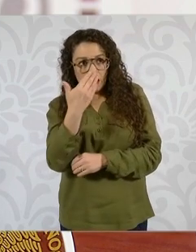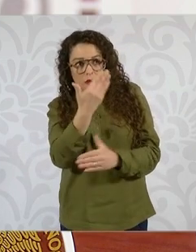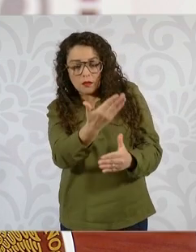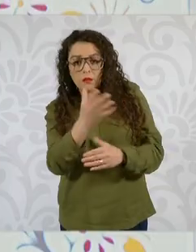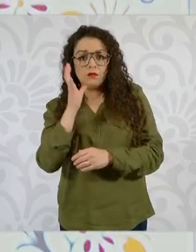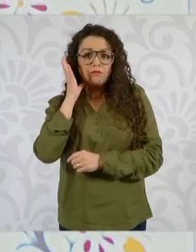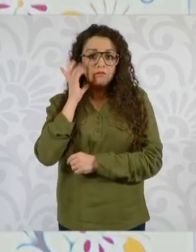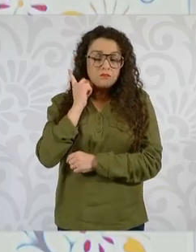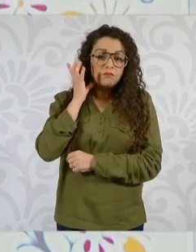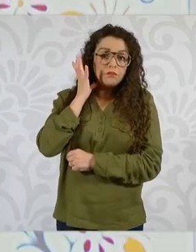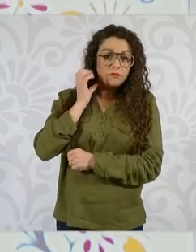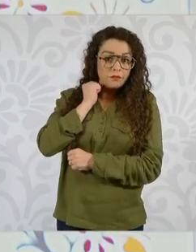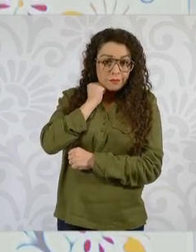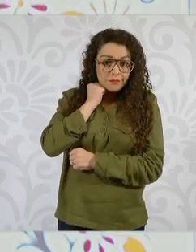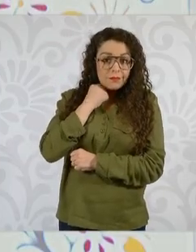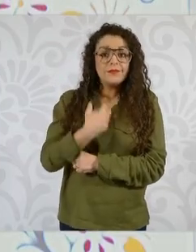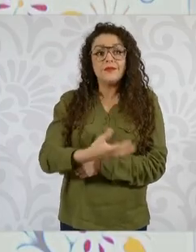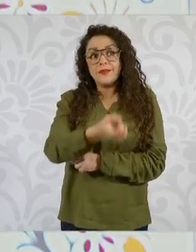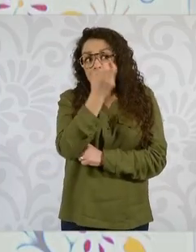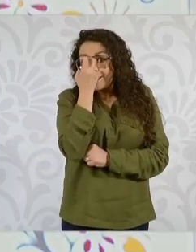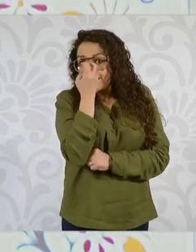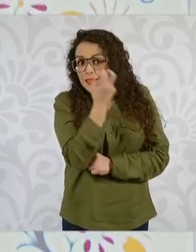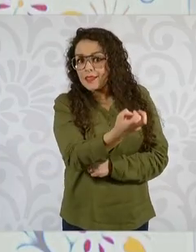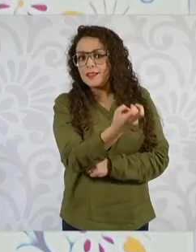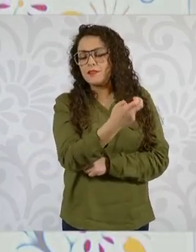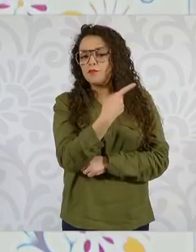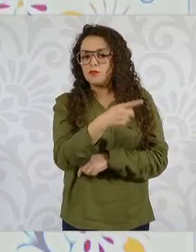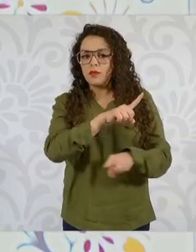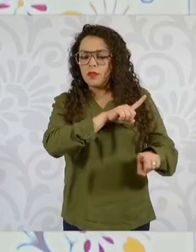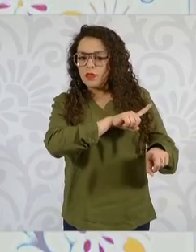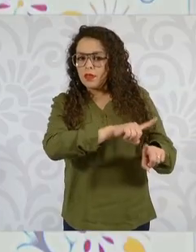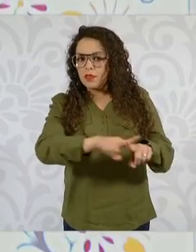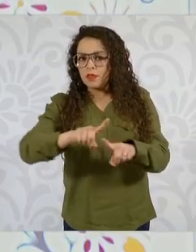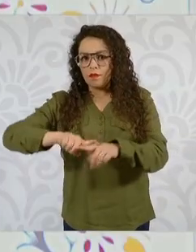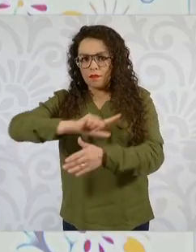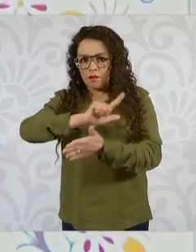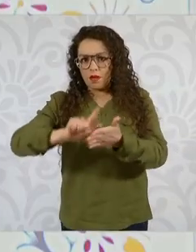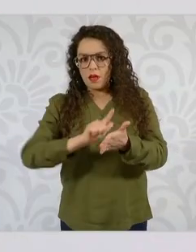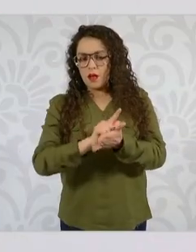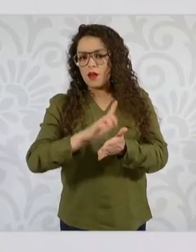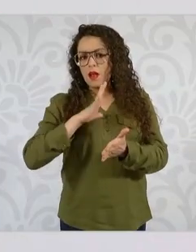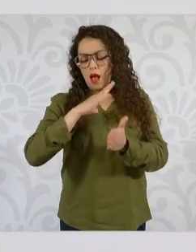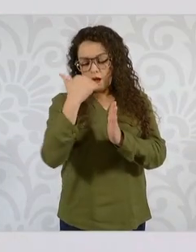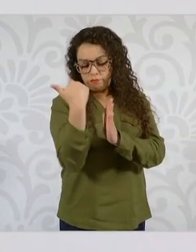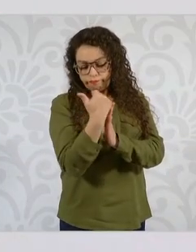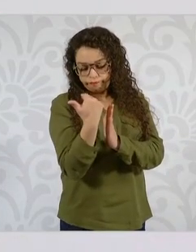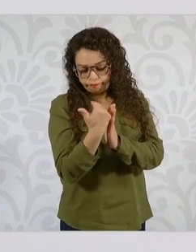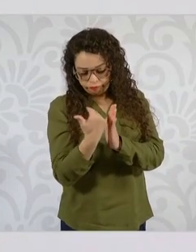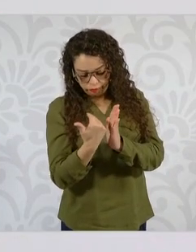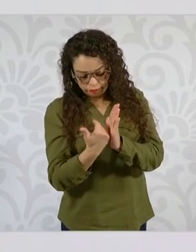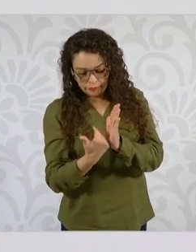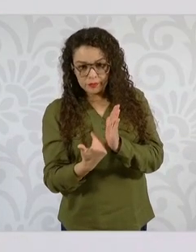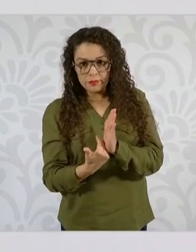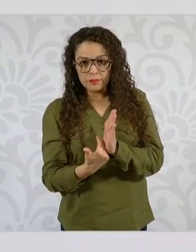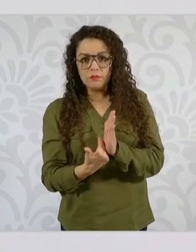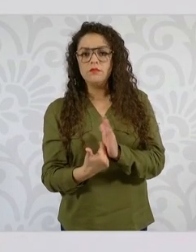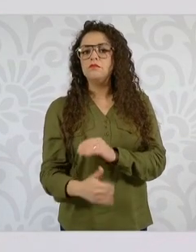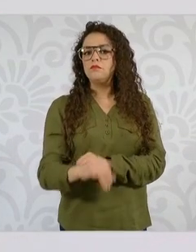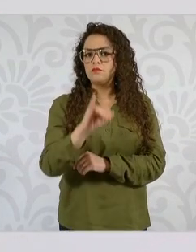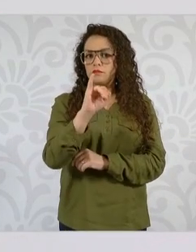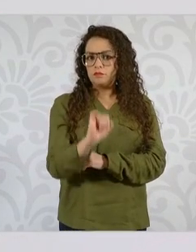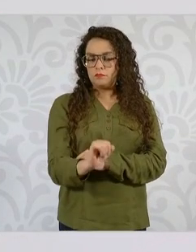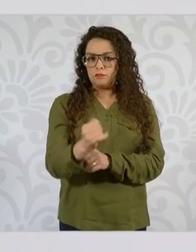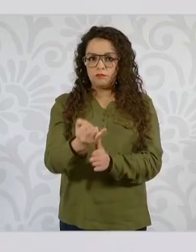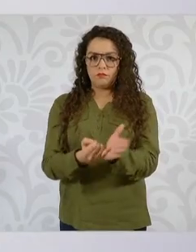ese poder legislativo con todos los mecanismos de ley cambia el poder judicial a